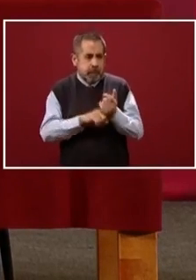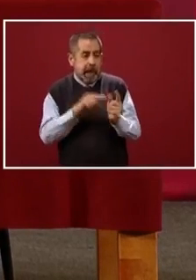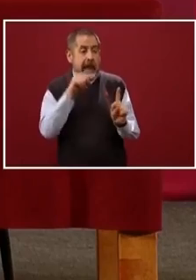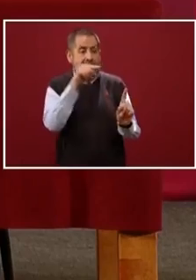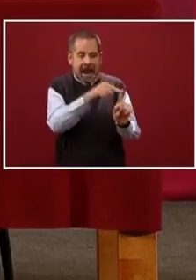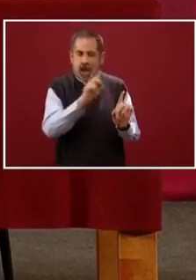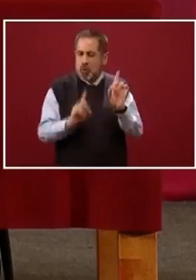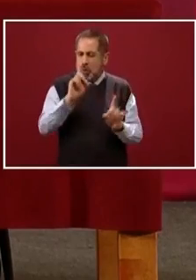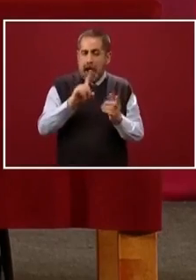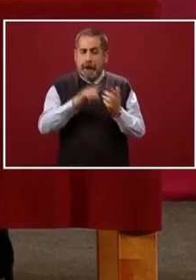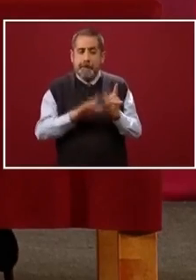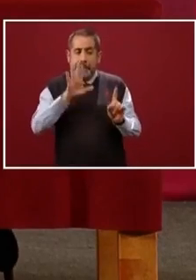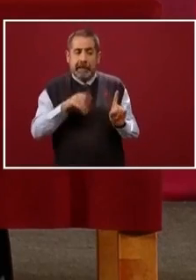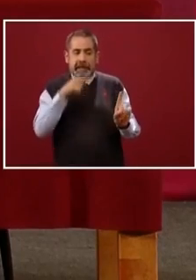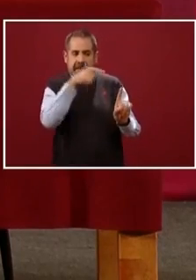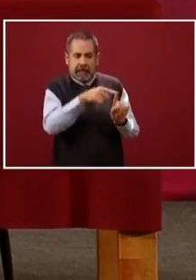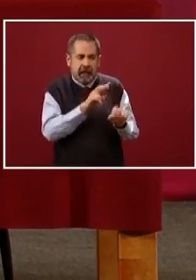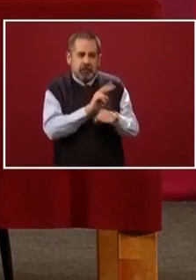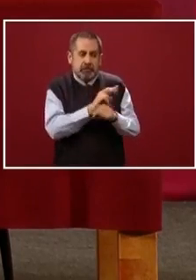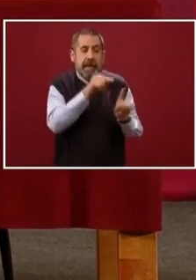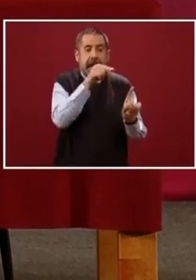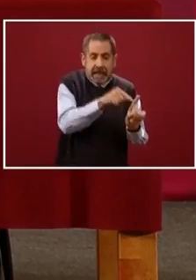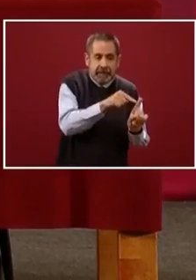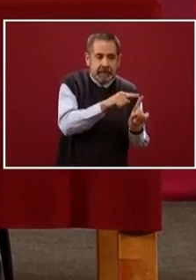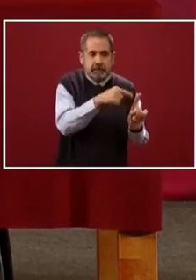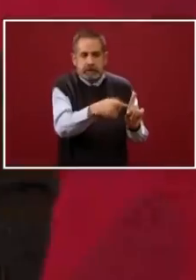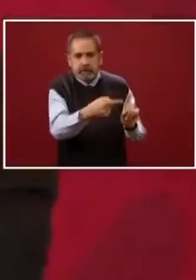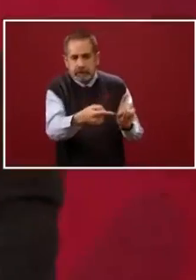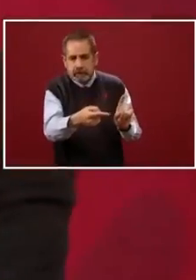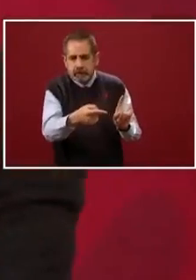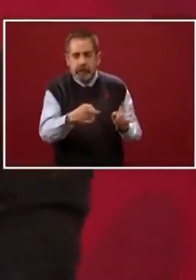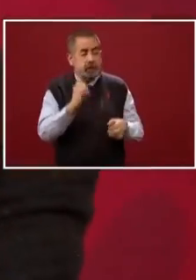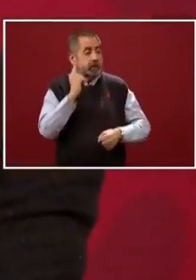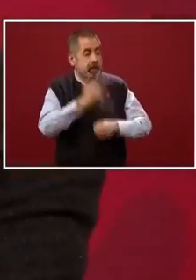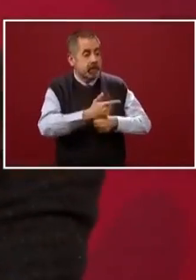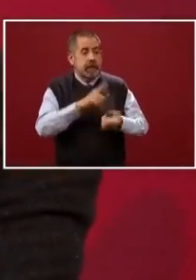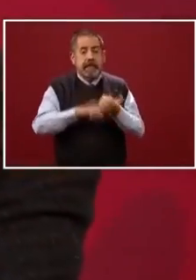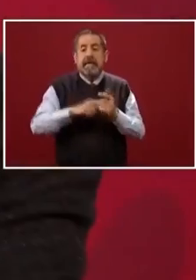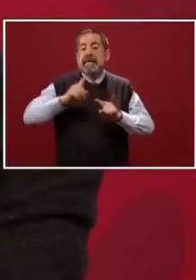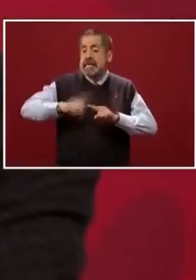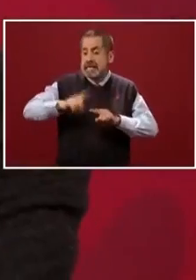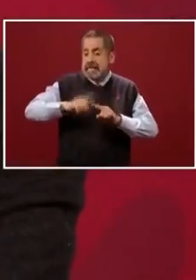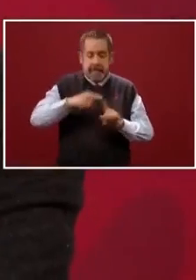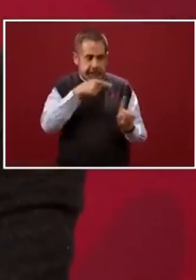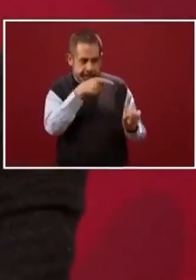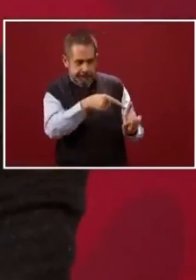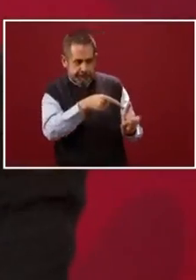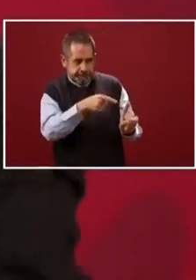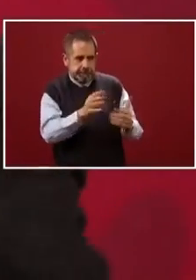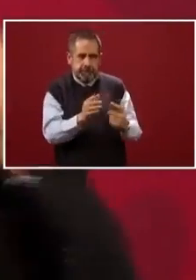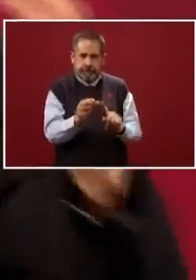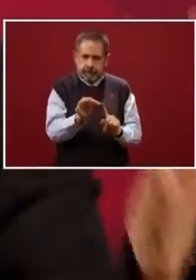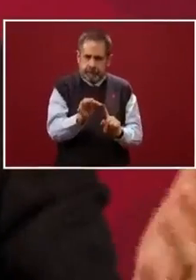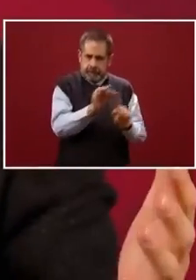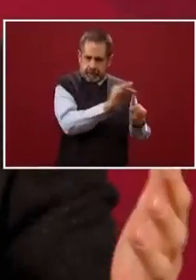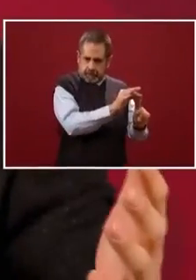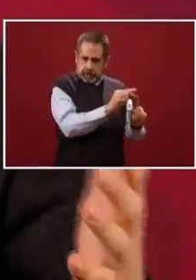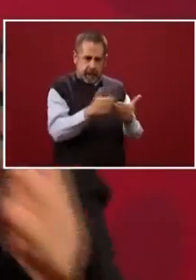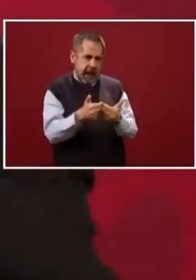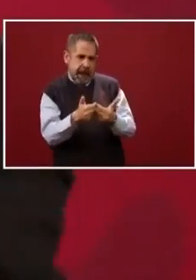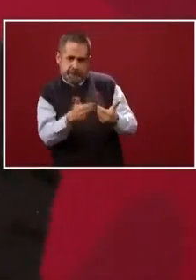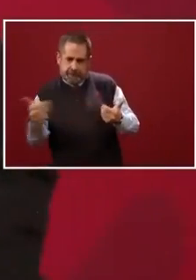sospechosos y se compone de tres elementos: detectar a los casos sospechosos y ponerlos en aislamiento y estudiar